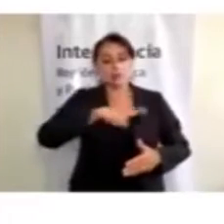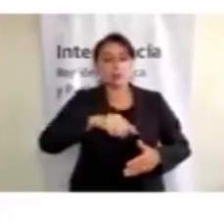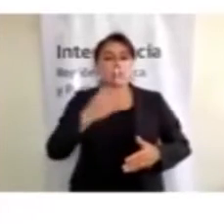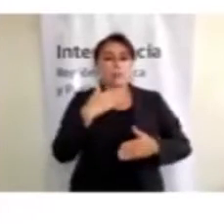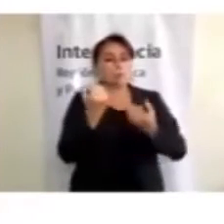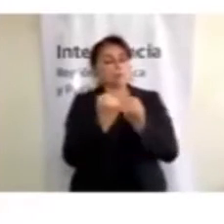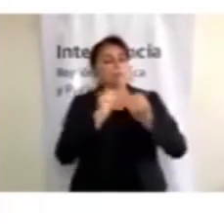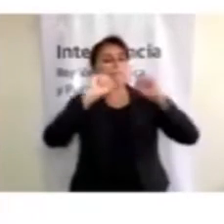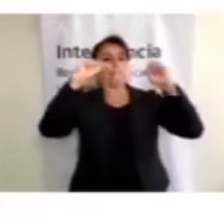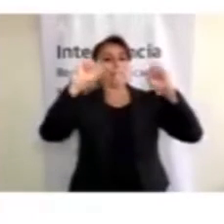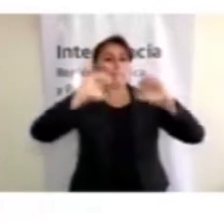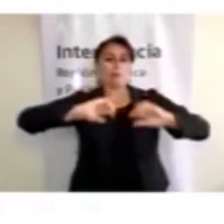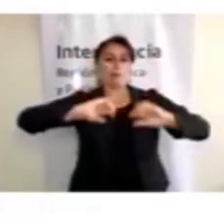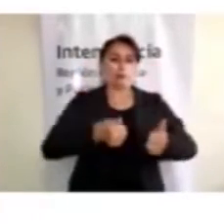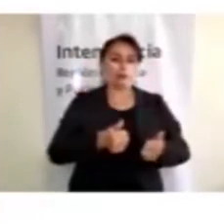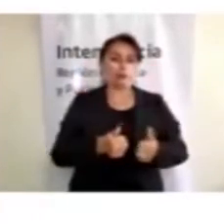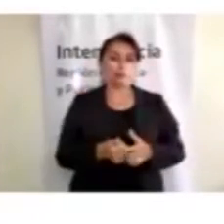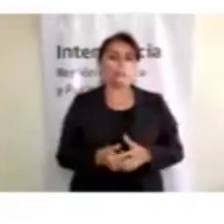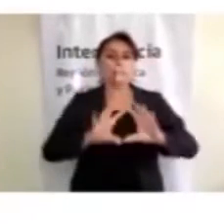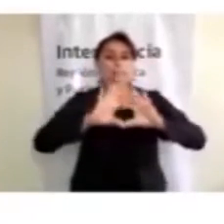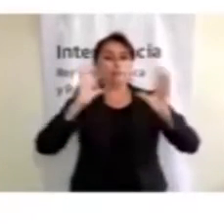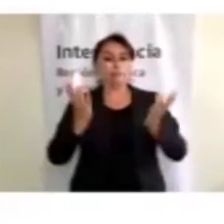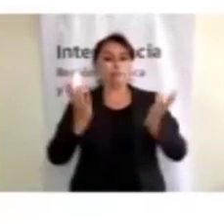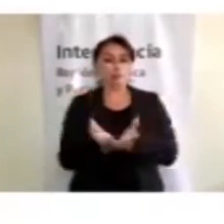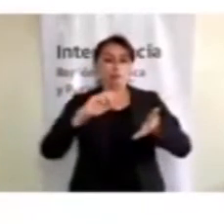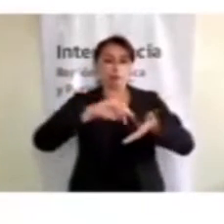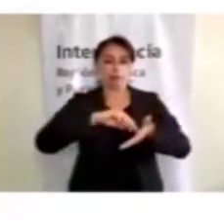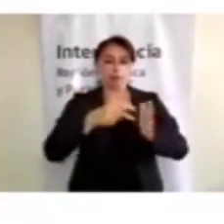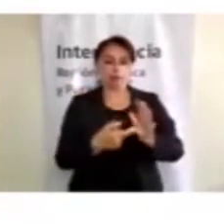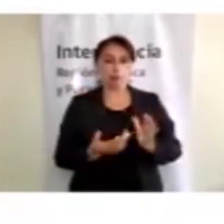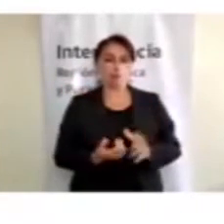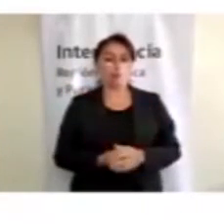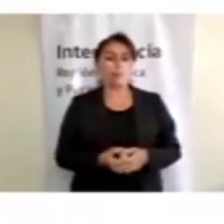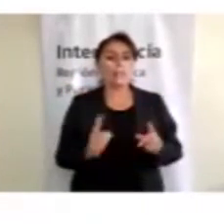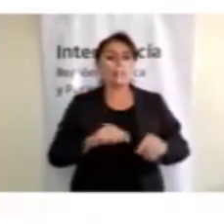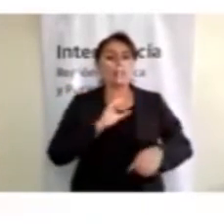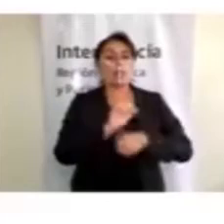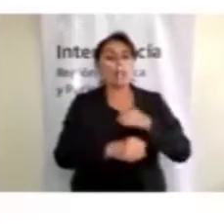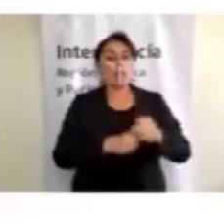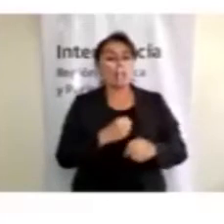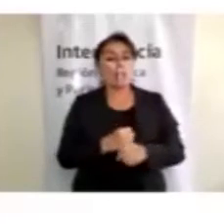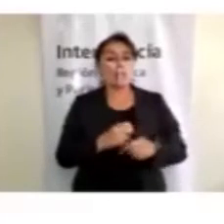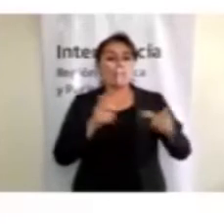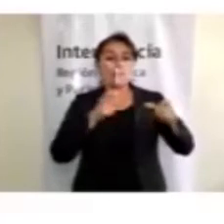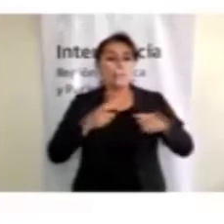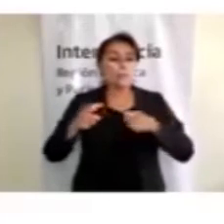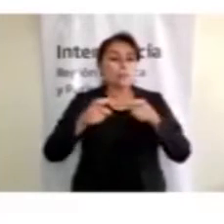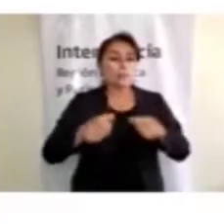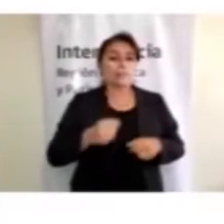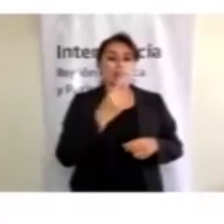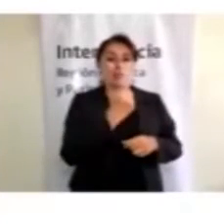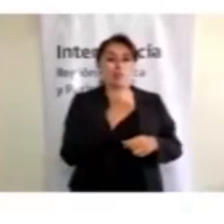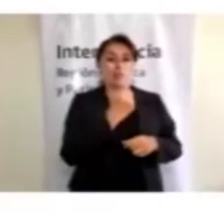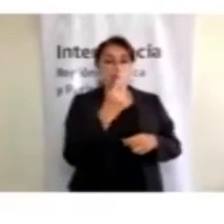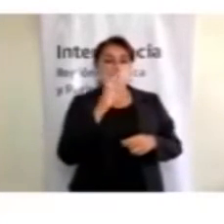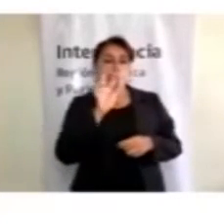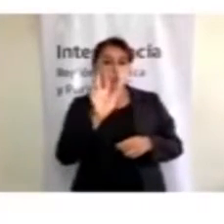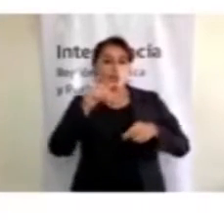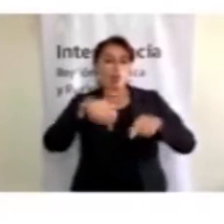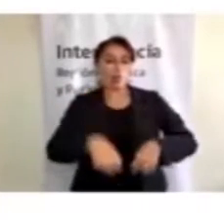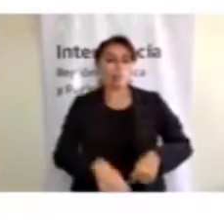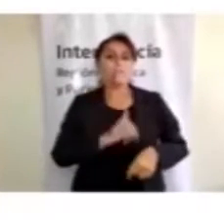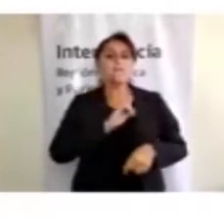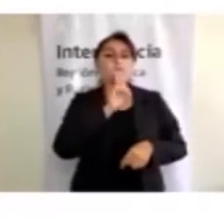crisis mundial. En este aniversario 199 de la República del Perú, en este año tan